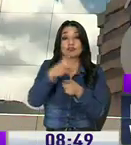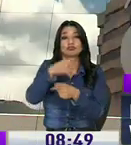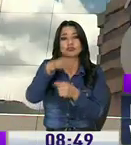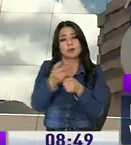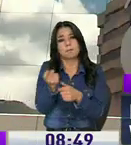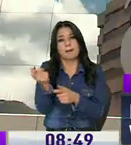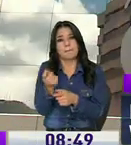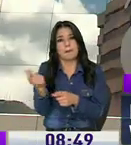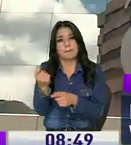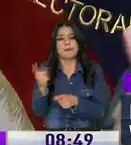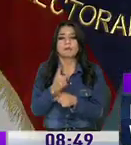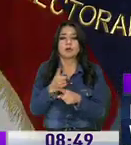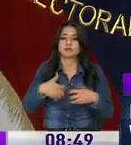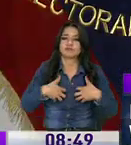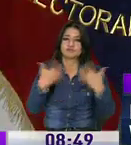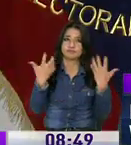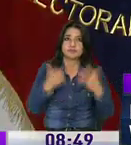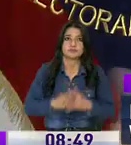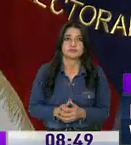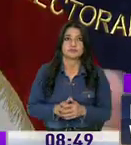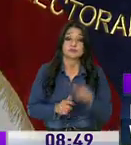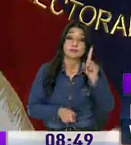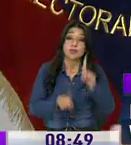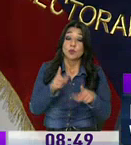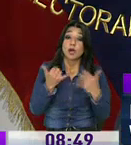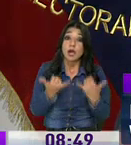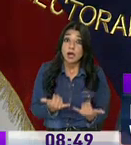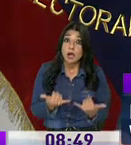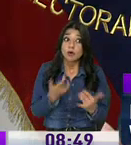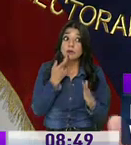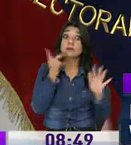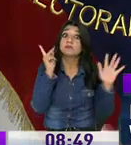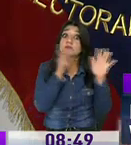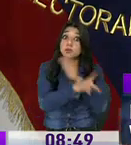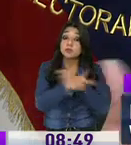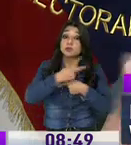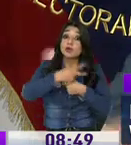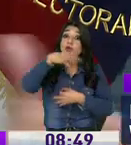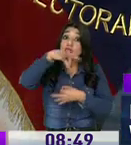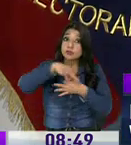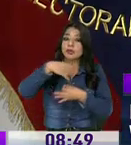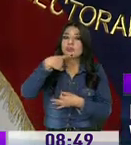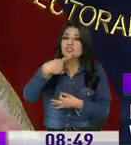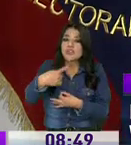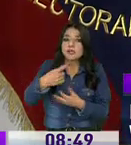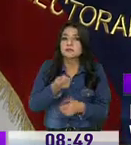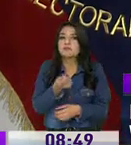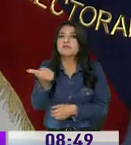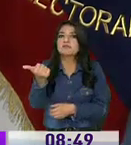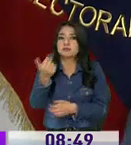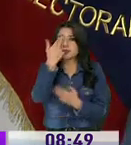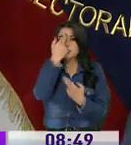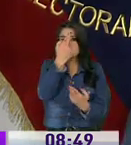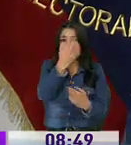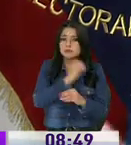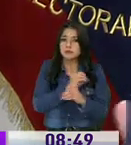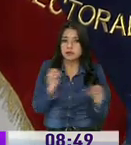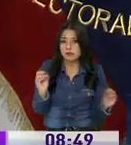que ha causado reclamos. Muchos de aquellos hoy están demandando a la institución porque dicen que irregularmente fueron sacados del